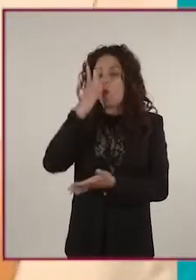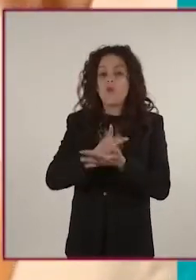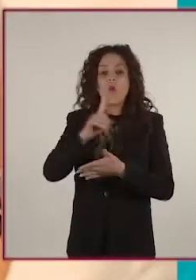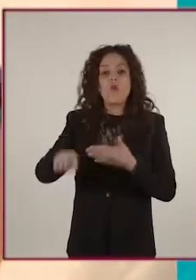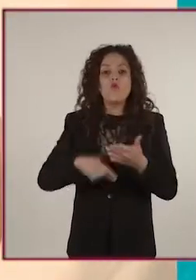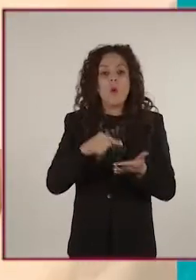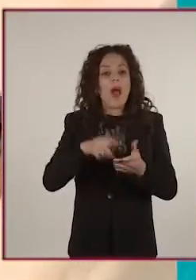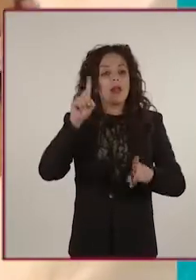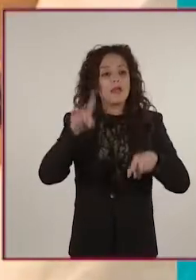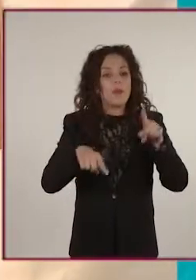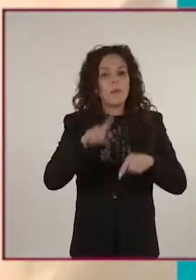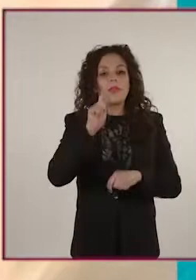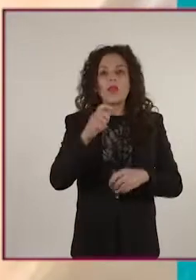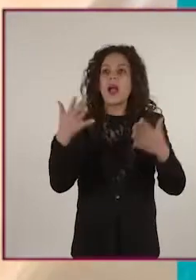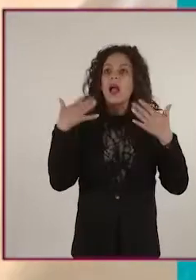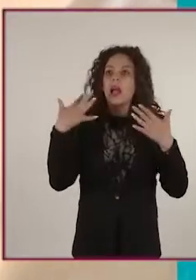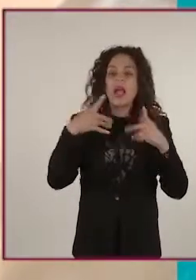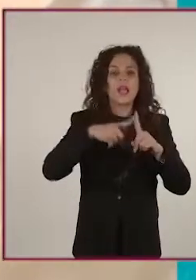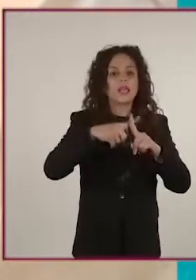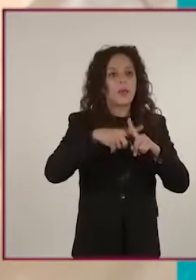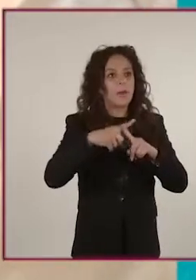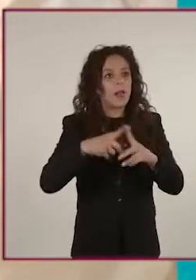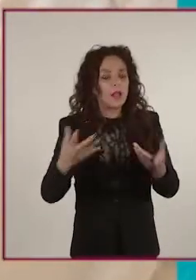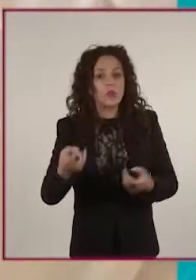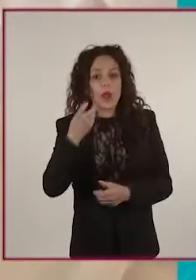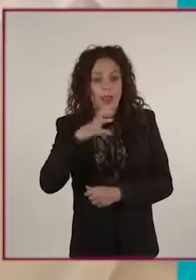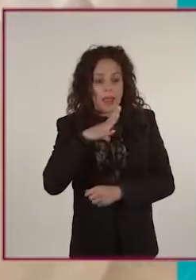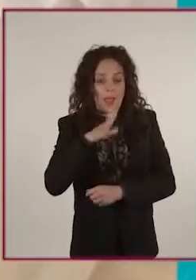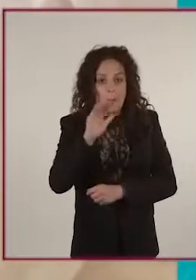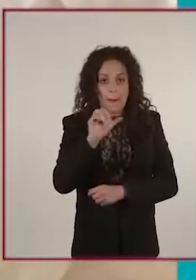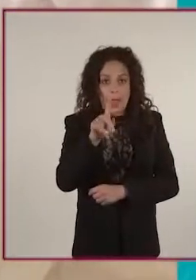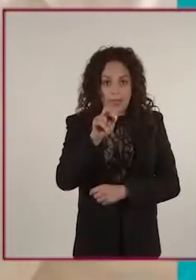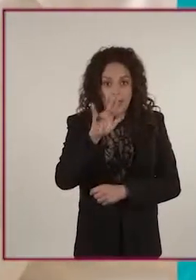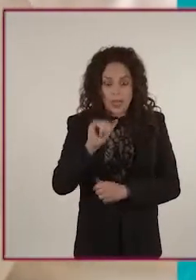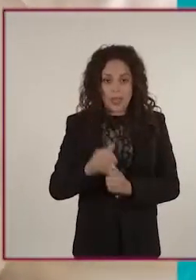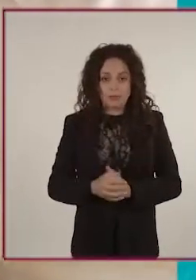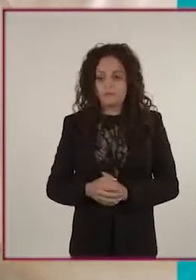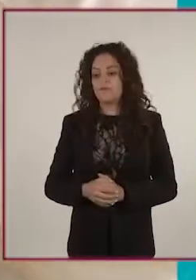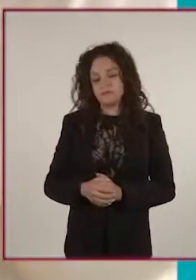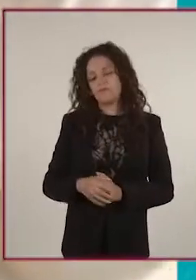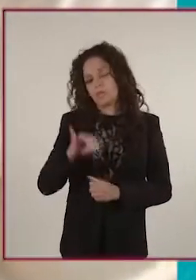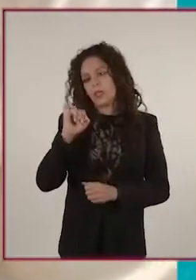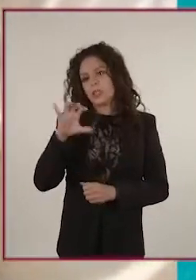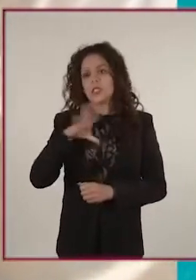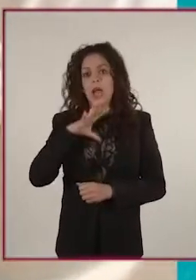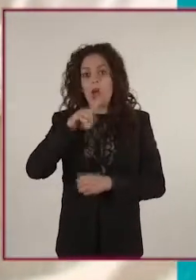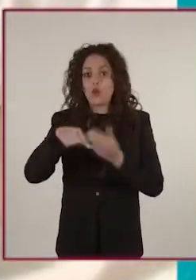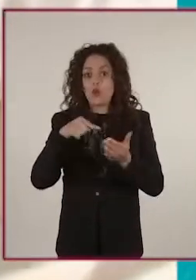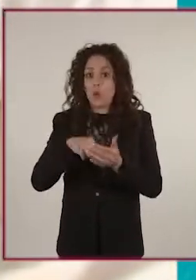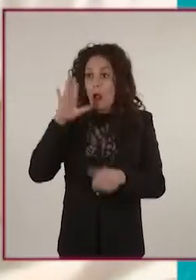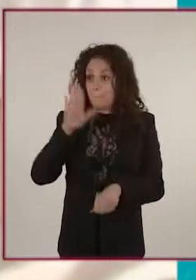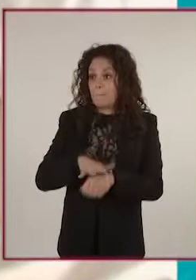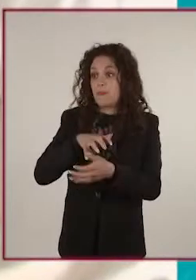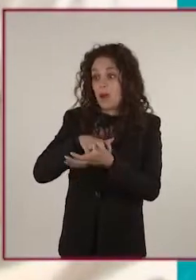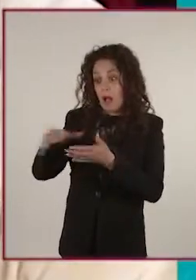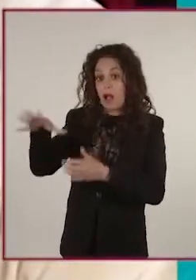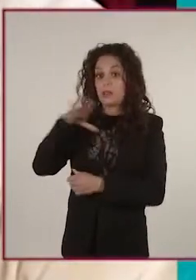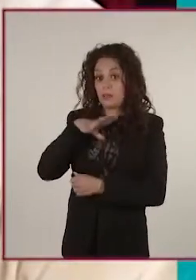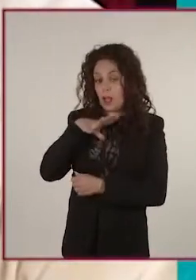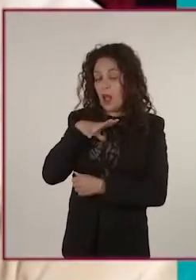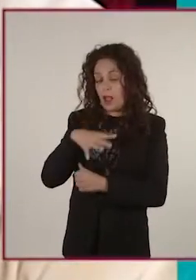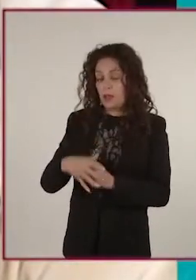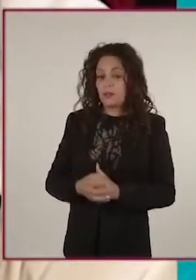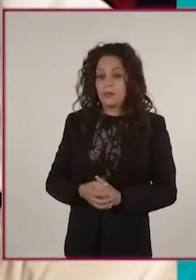al ambiente, a la temperatura, donde podemos encontrar estas bacterias? Hay lugares donde hay más, pero es más común encontrar este tipo de bacterias. ¿De qué